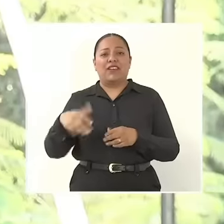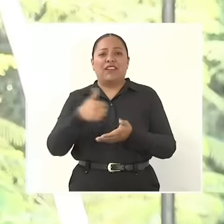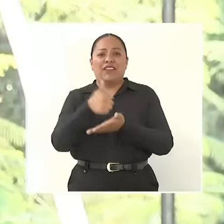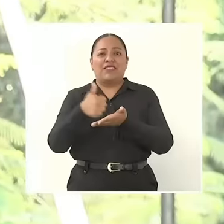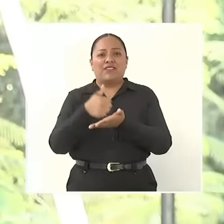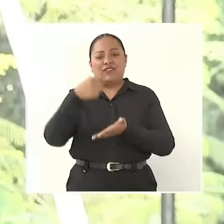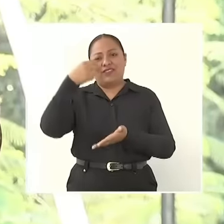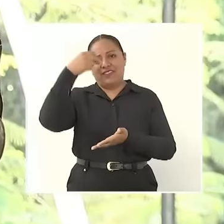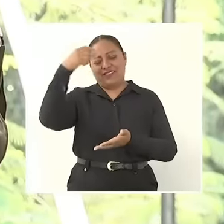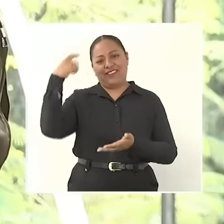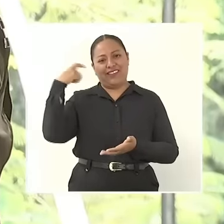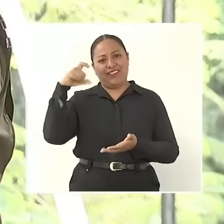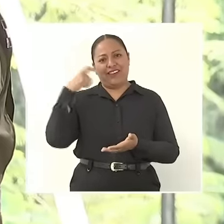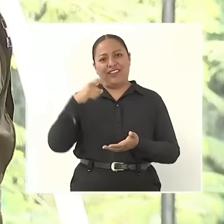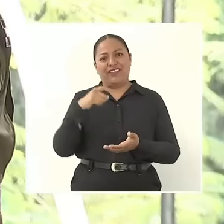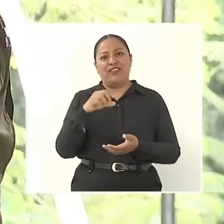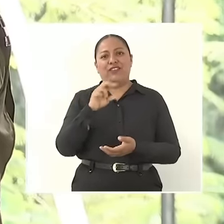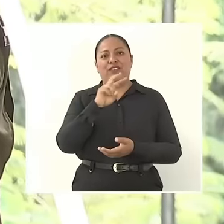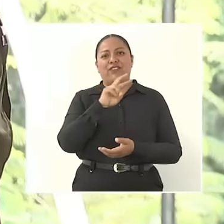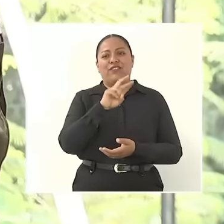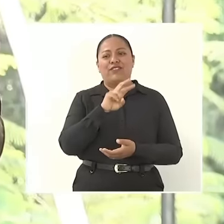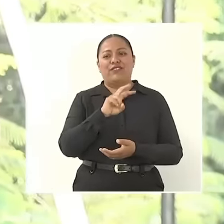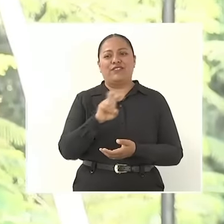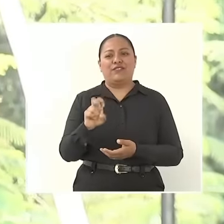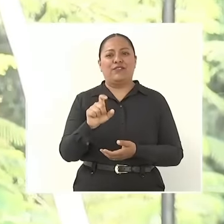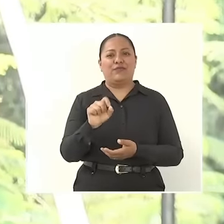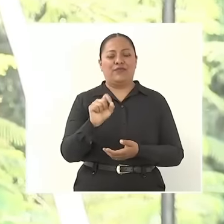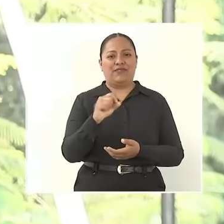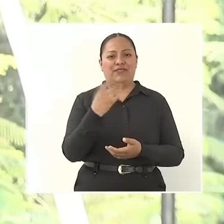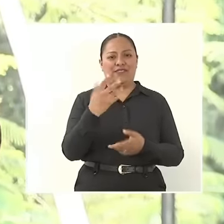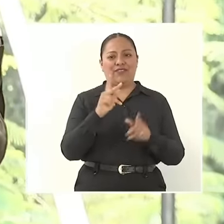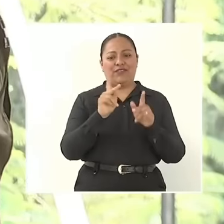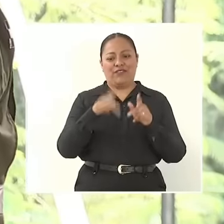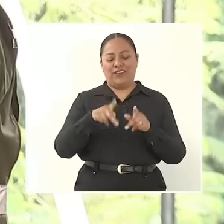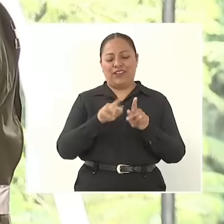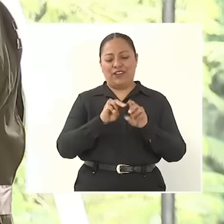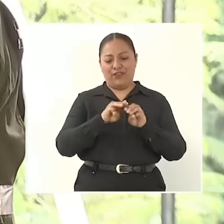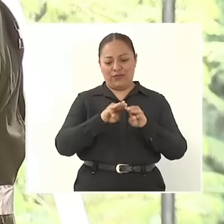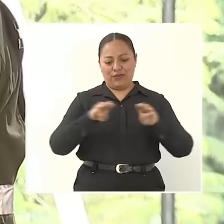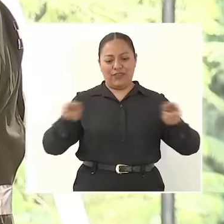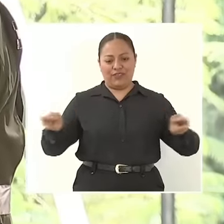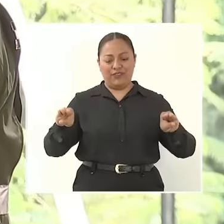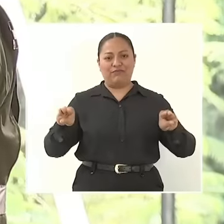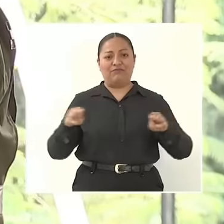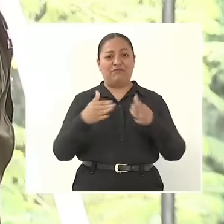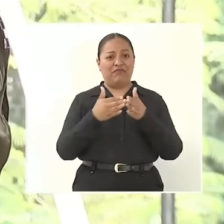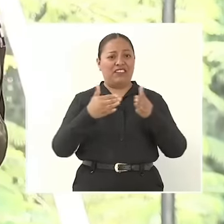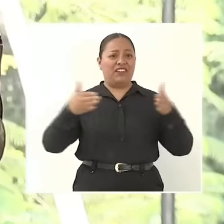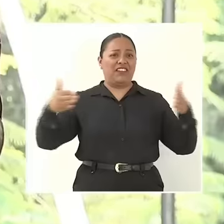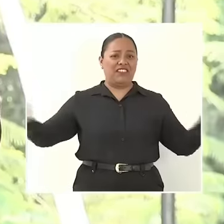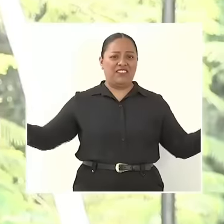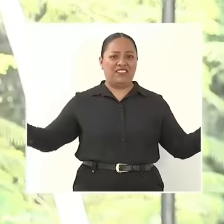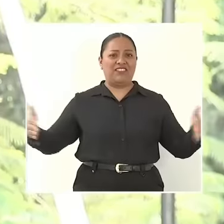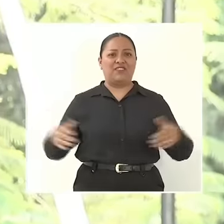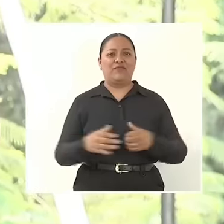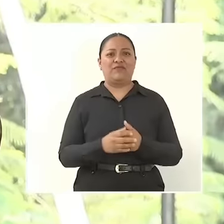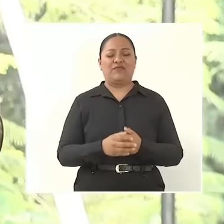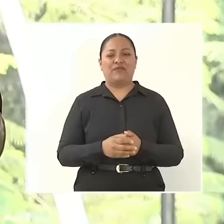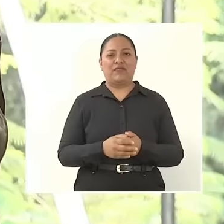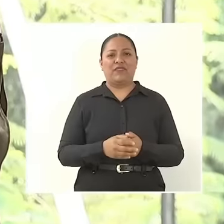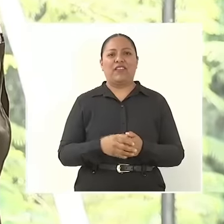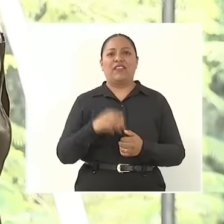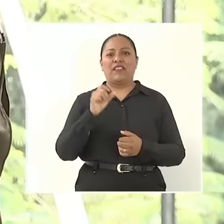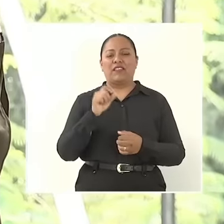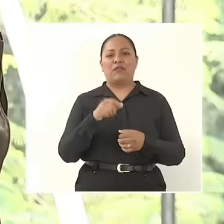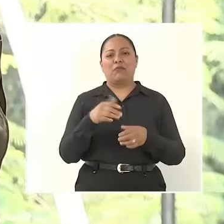contempla 225 kilómetros de longitud, lo que representa ya una reducción de 35 kilómetros en comparación con el trazo